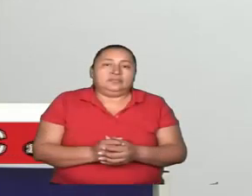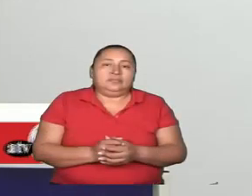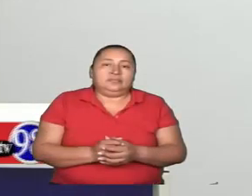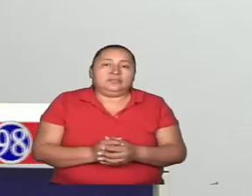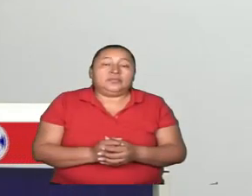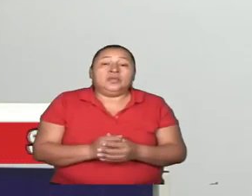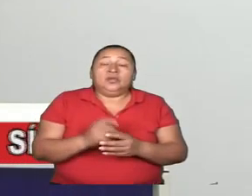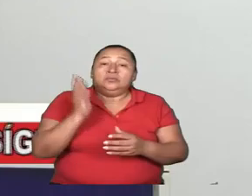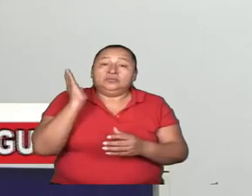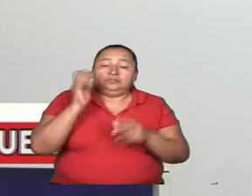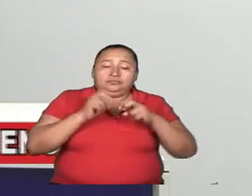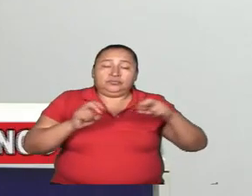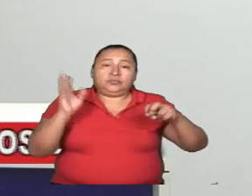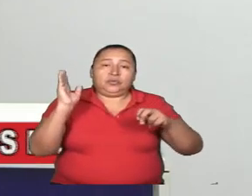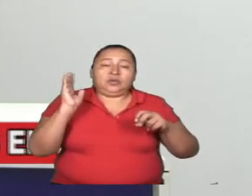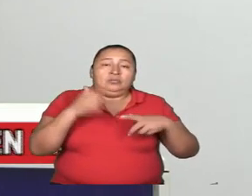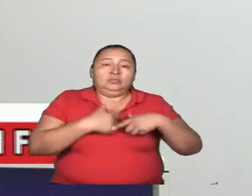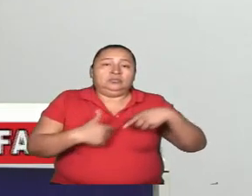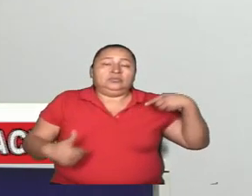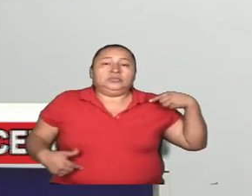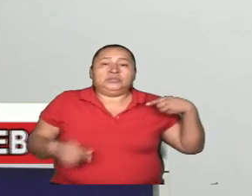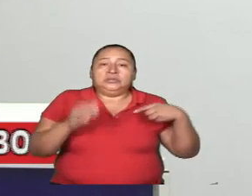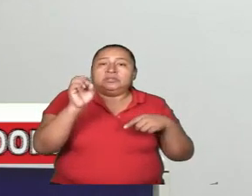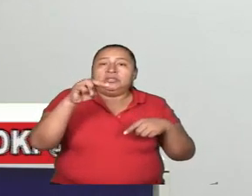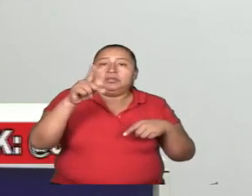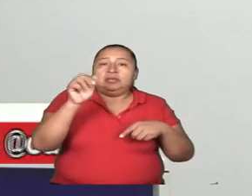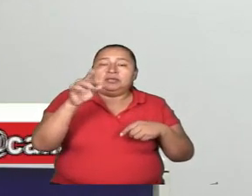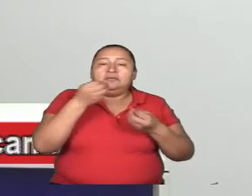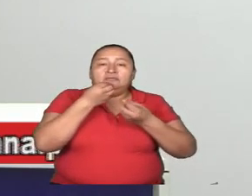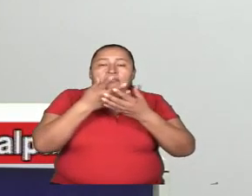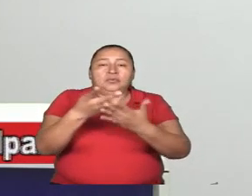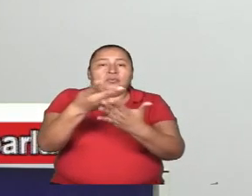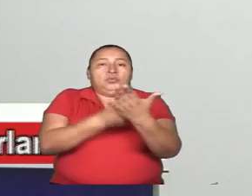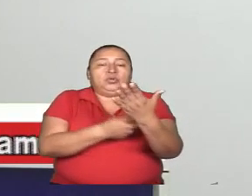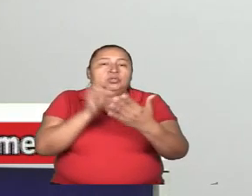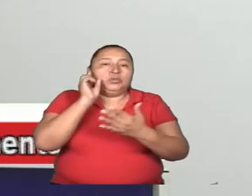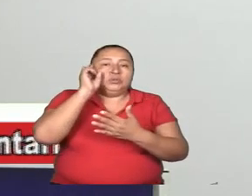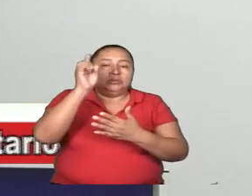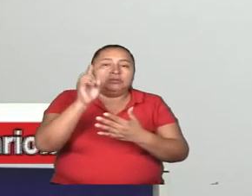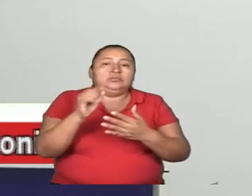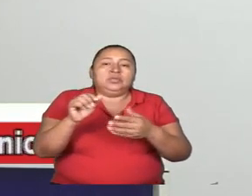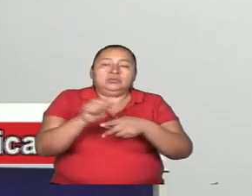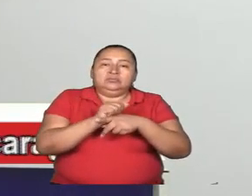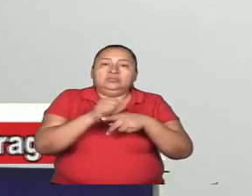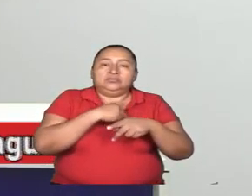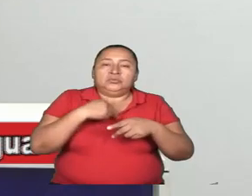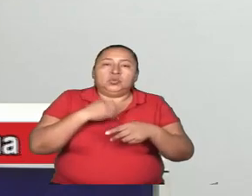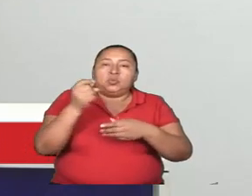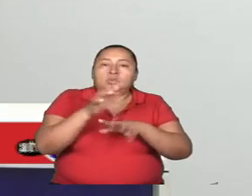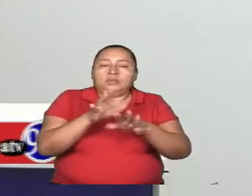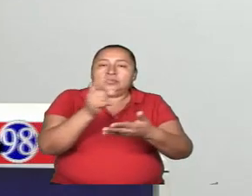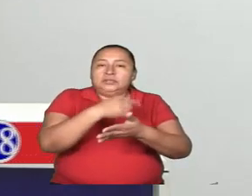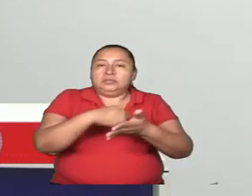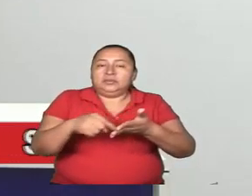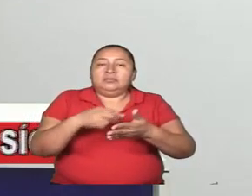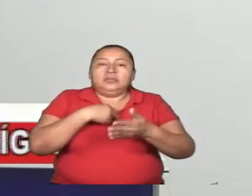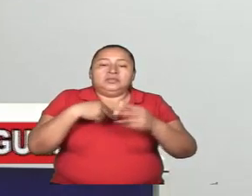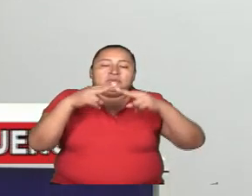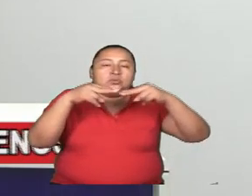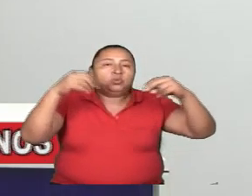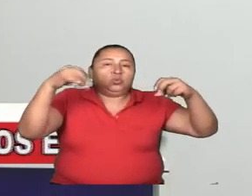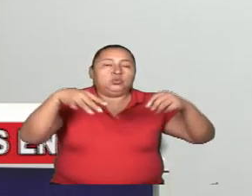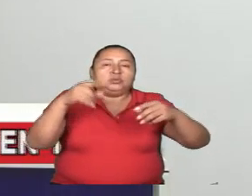En conferencia de prensa, el presidente ejecutivo de Natrel dio a conocer proyectos de desarrollos y ejecutados durante la última semana para llevar luz